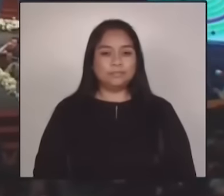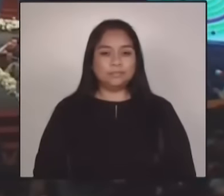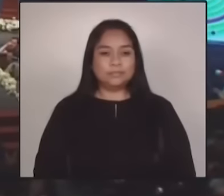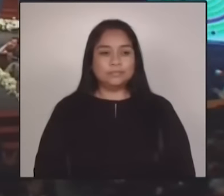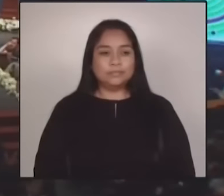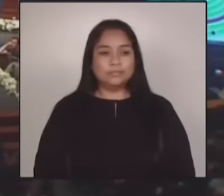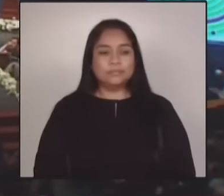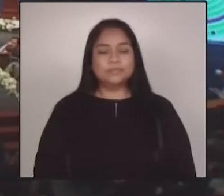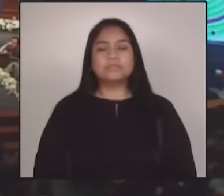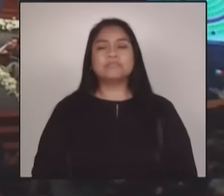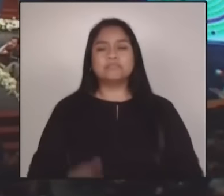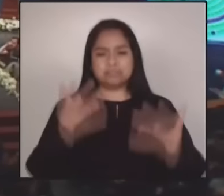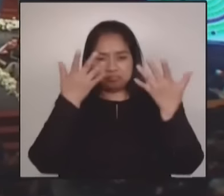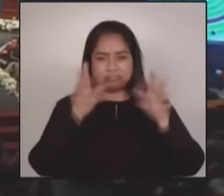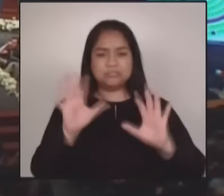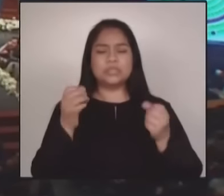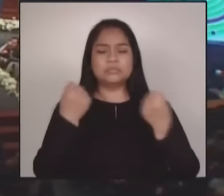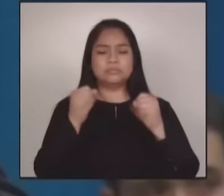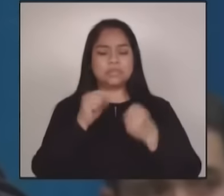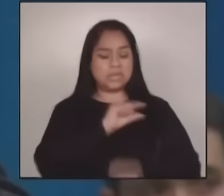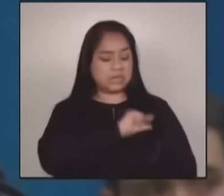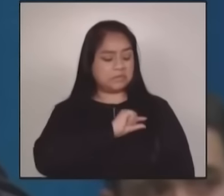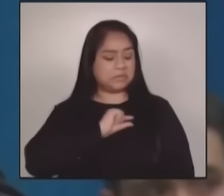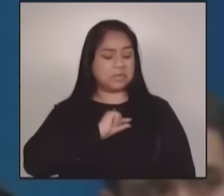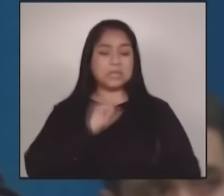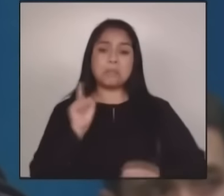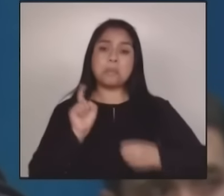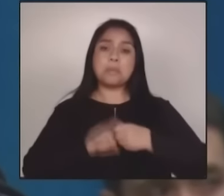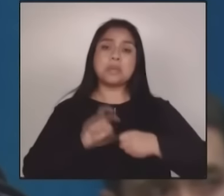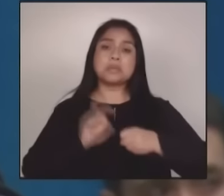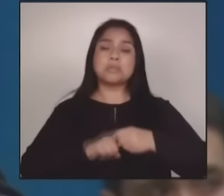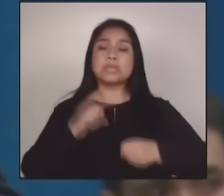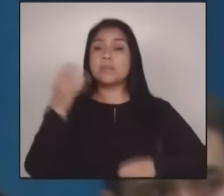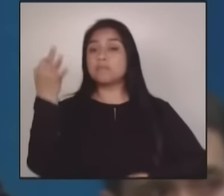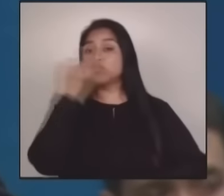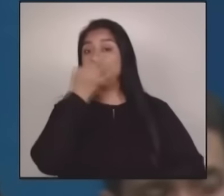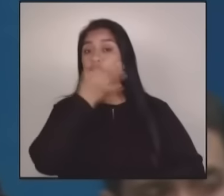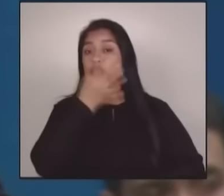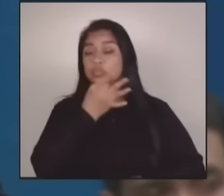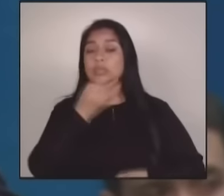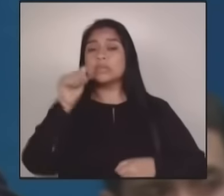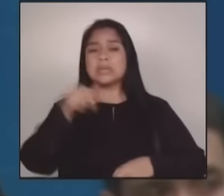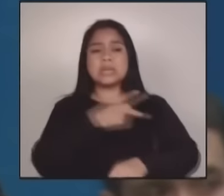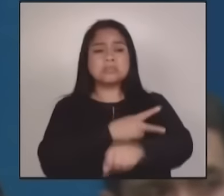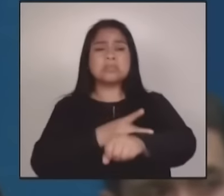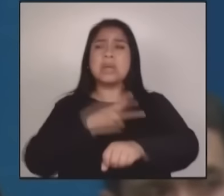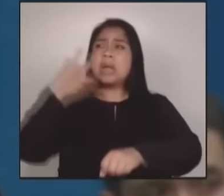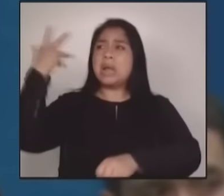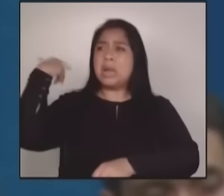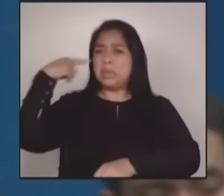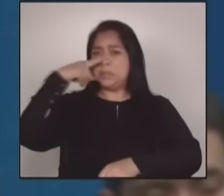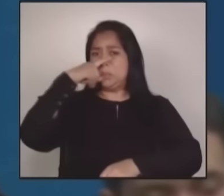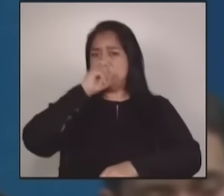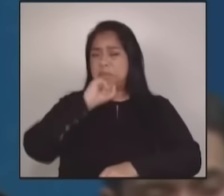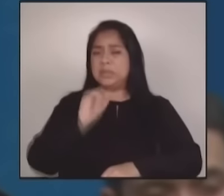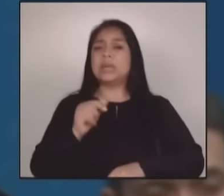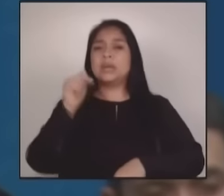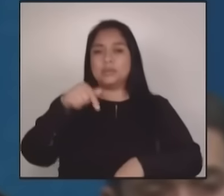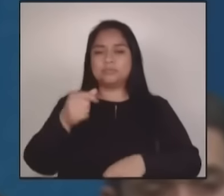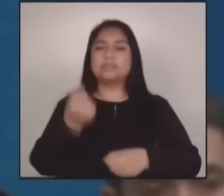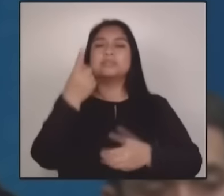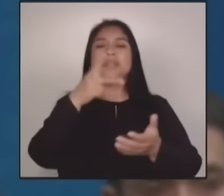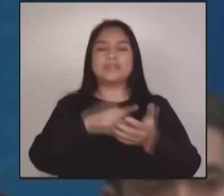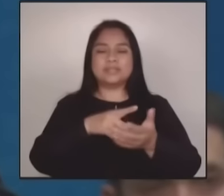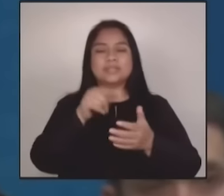Hemos conformado un gabinete con la mayor participación de mujeres en la historia de Guatemala. Una